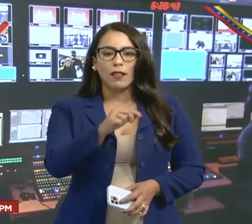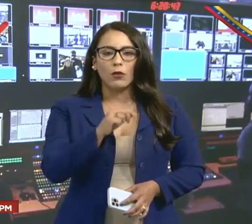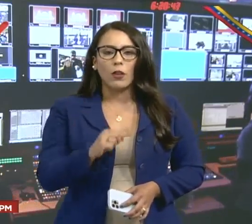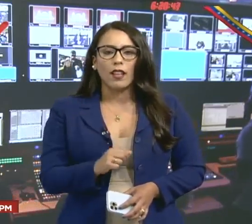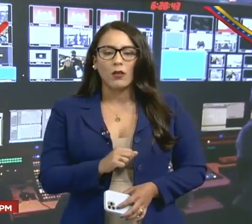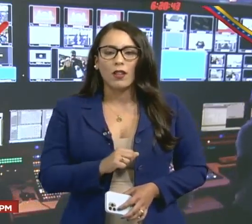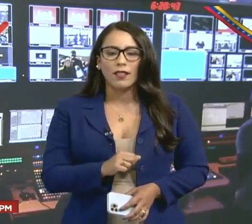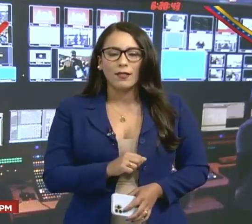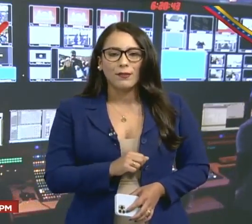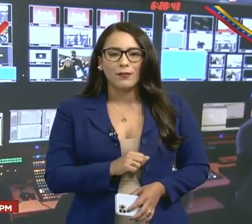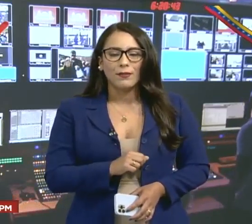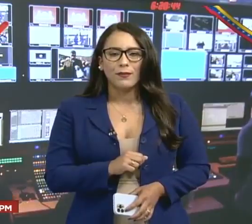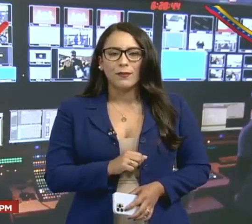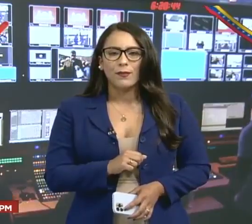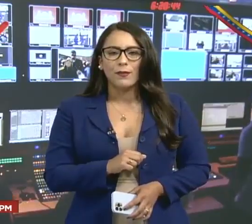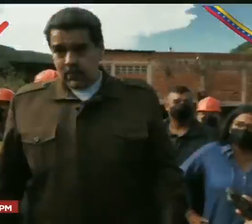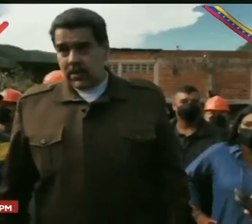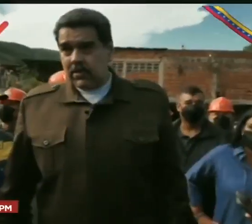escuchar parte de sus declaraciones.